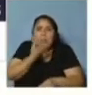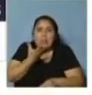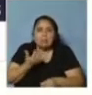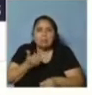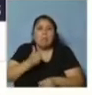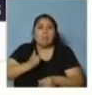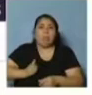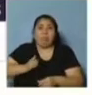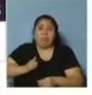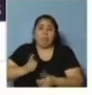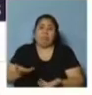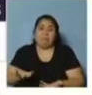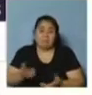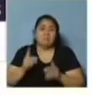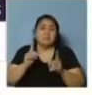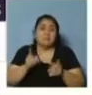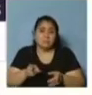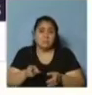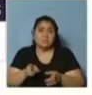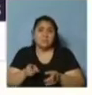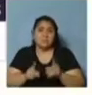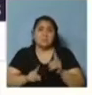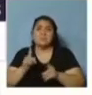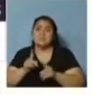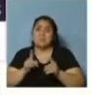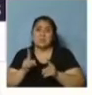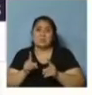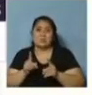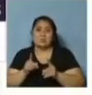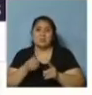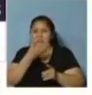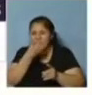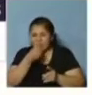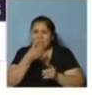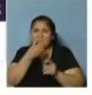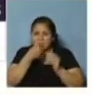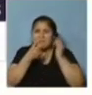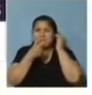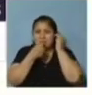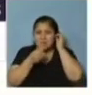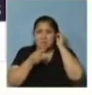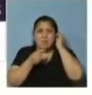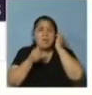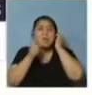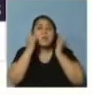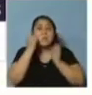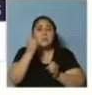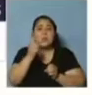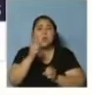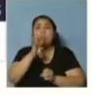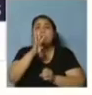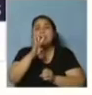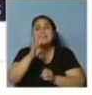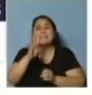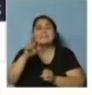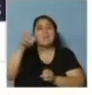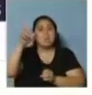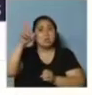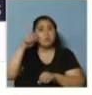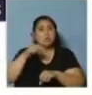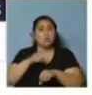diarrea, y algunos con cuadros catarrales. Por lo general, las primeras 48 horas, los síntomas